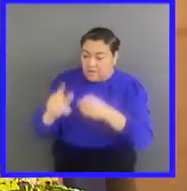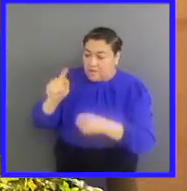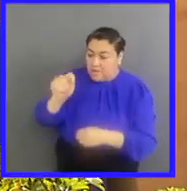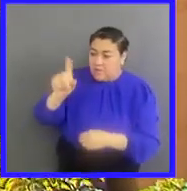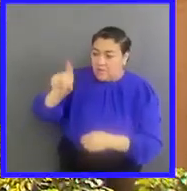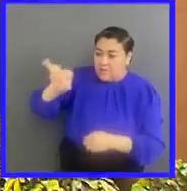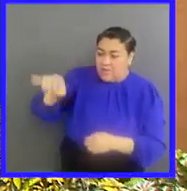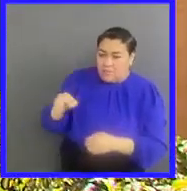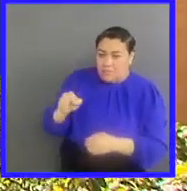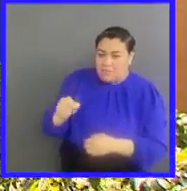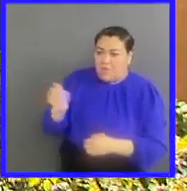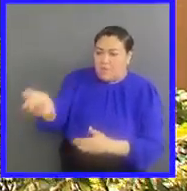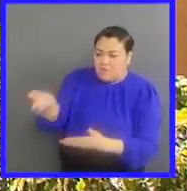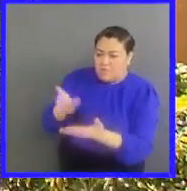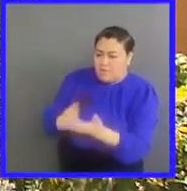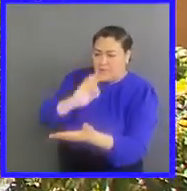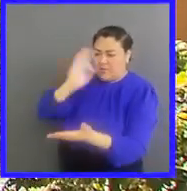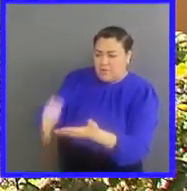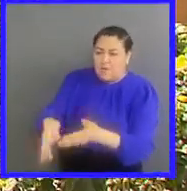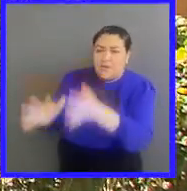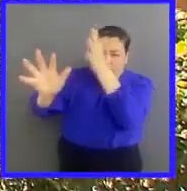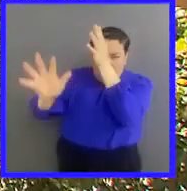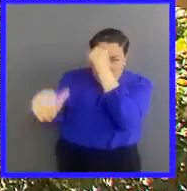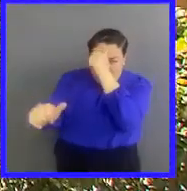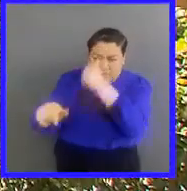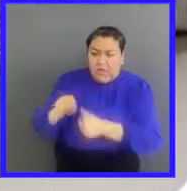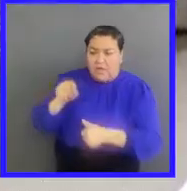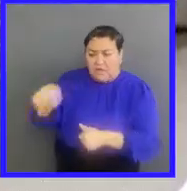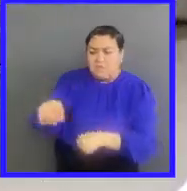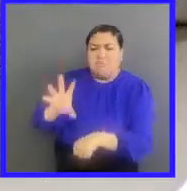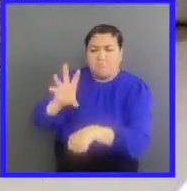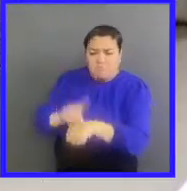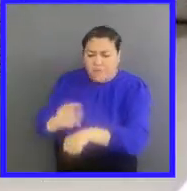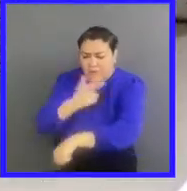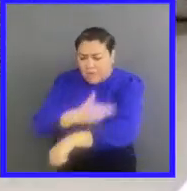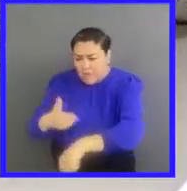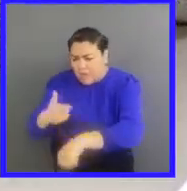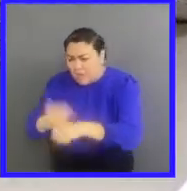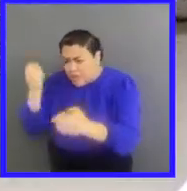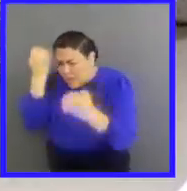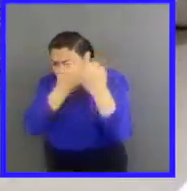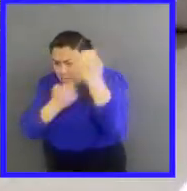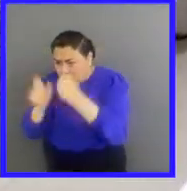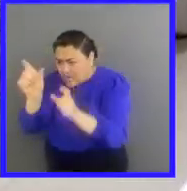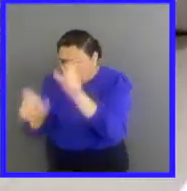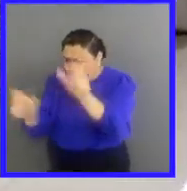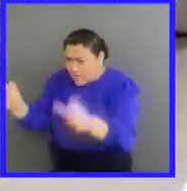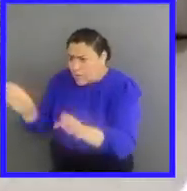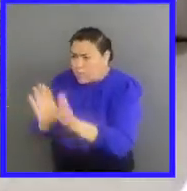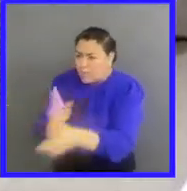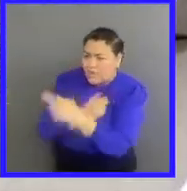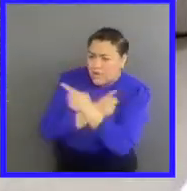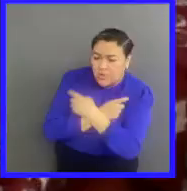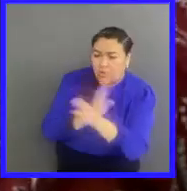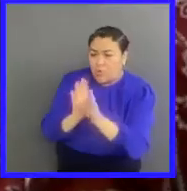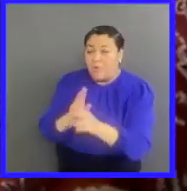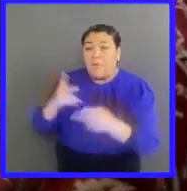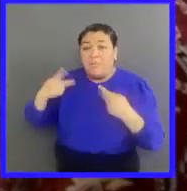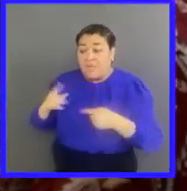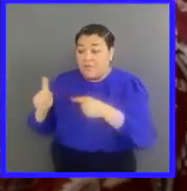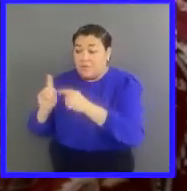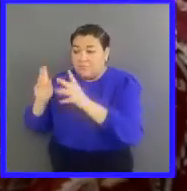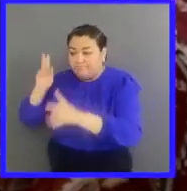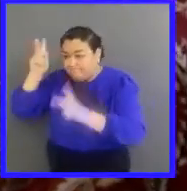un acuerdo general que permitirá realizar evaluaciones de desempeño y honorabilidad a visitadores judiciales encargados